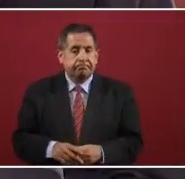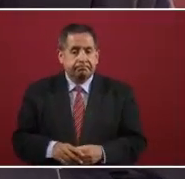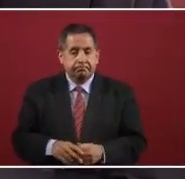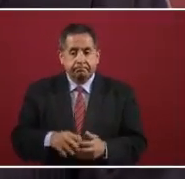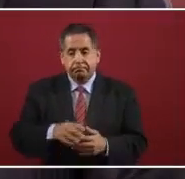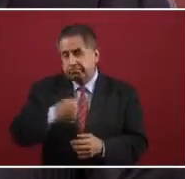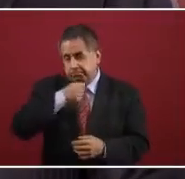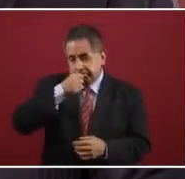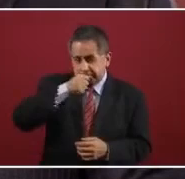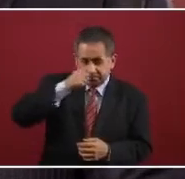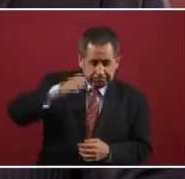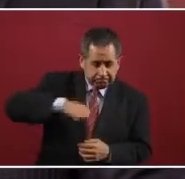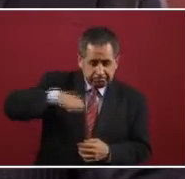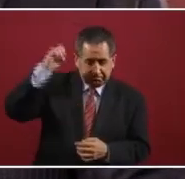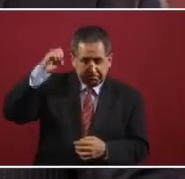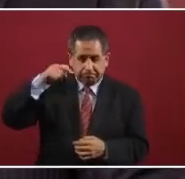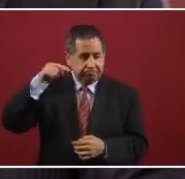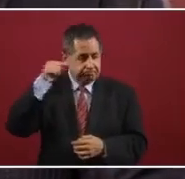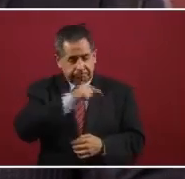los mayores de edad.